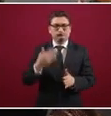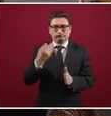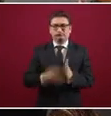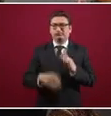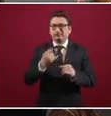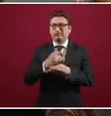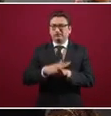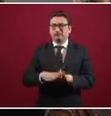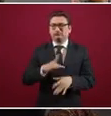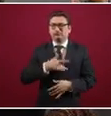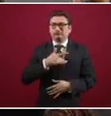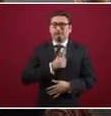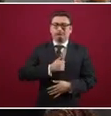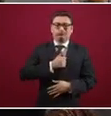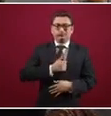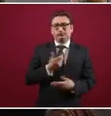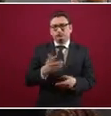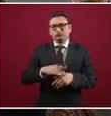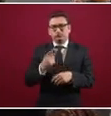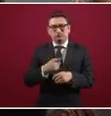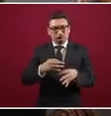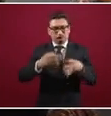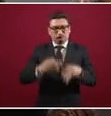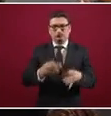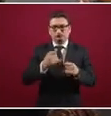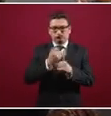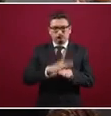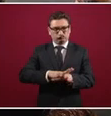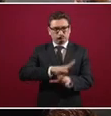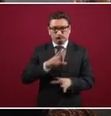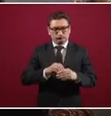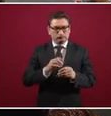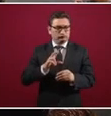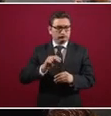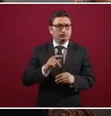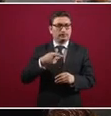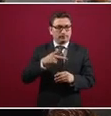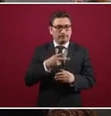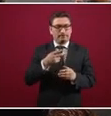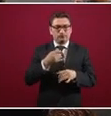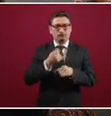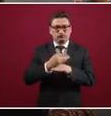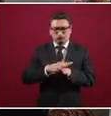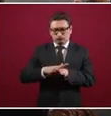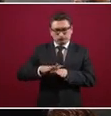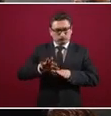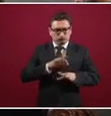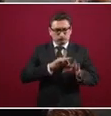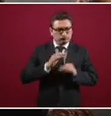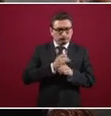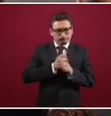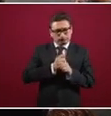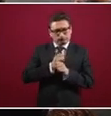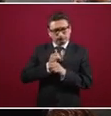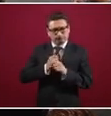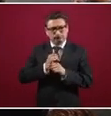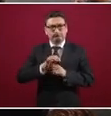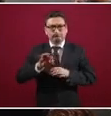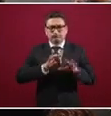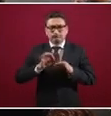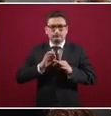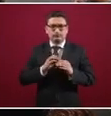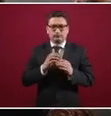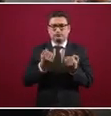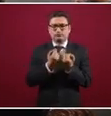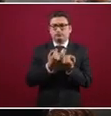para tener un dato contundente sin embargo se ha venido reconstruyendo la información a partir de la que se dispone